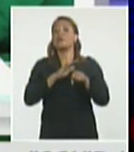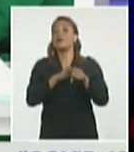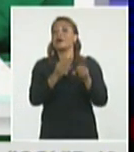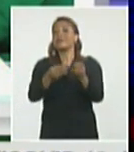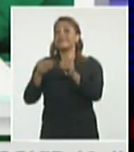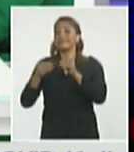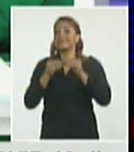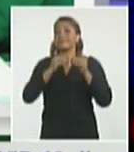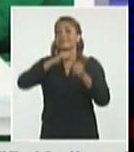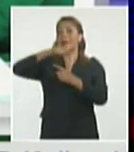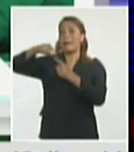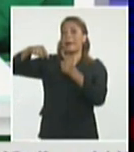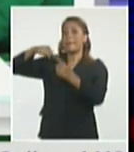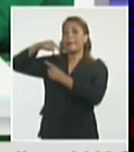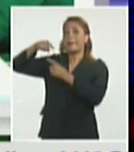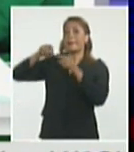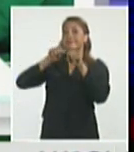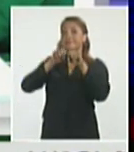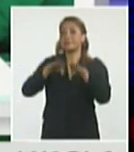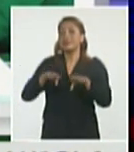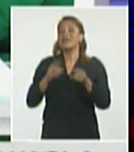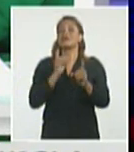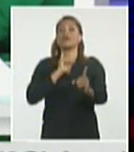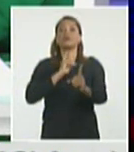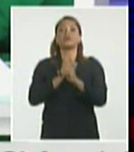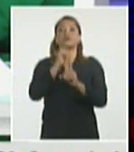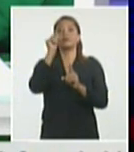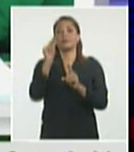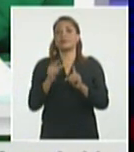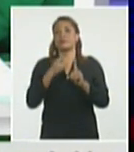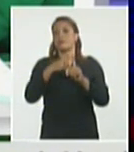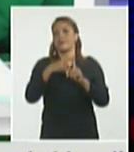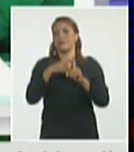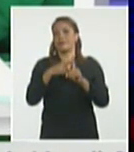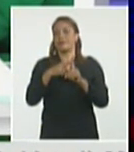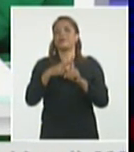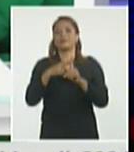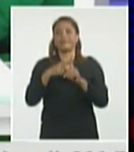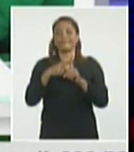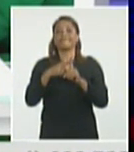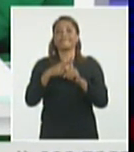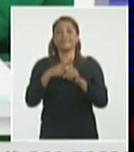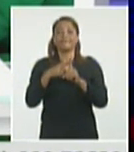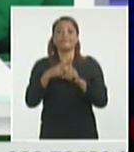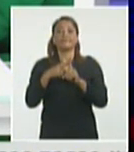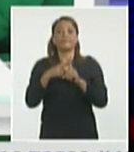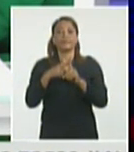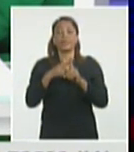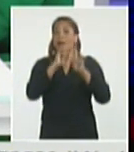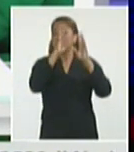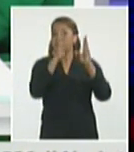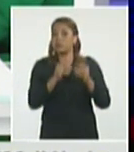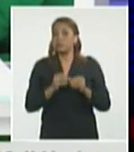transmisión, de contactos de casos confirmados. Y eso hace que en el acumulado